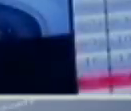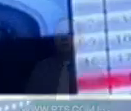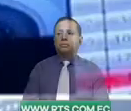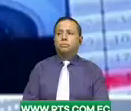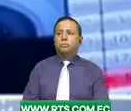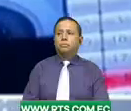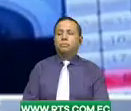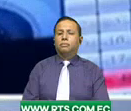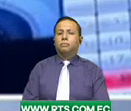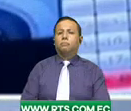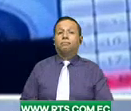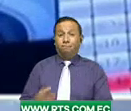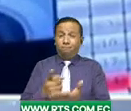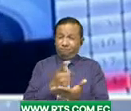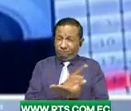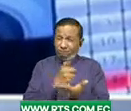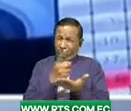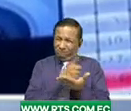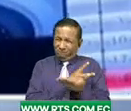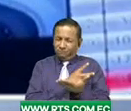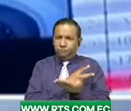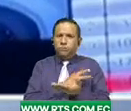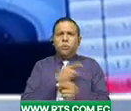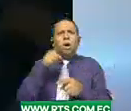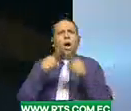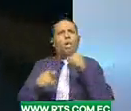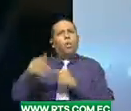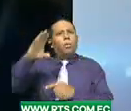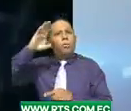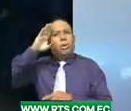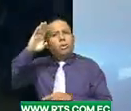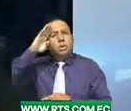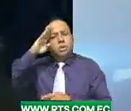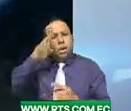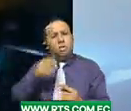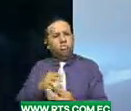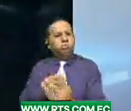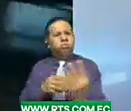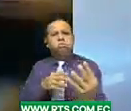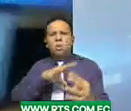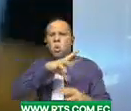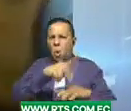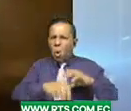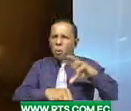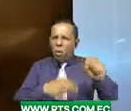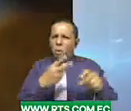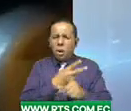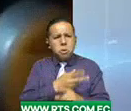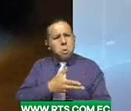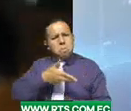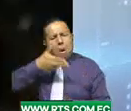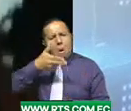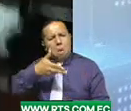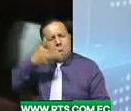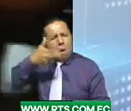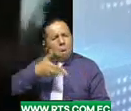En las últimas semanas se han visto casos de policías que se han enfrentado a tiros con delincuentes.